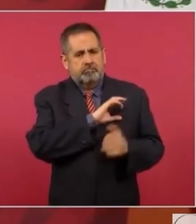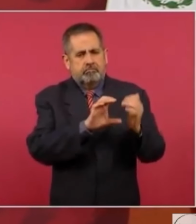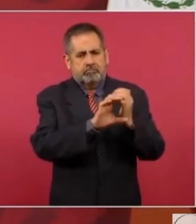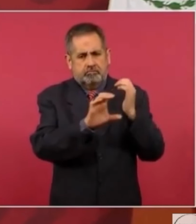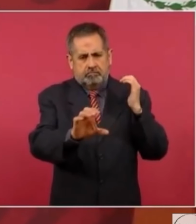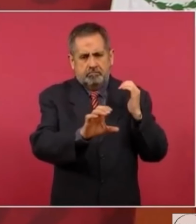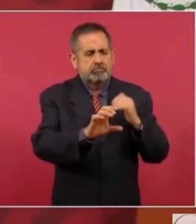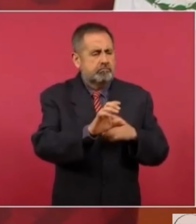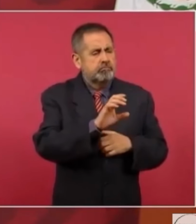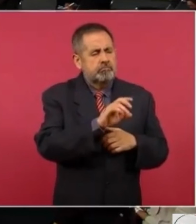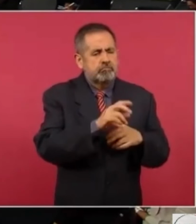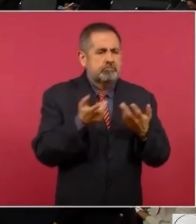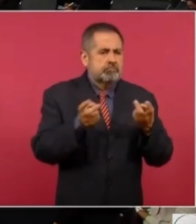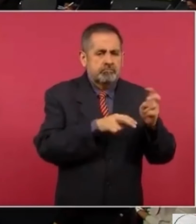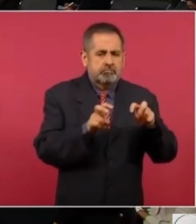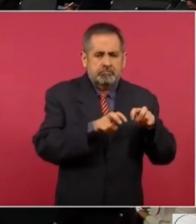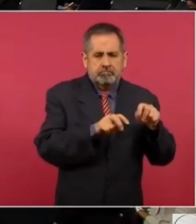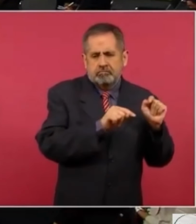autobuses,